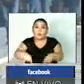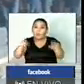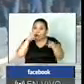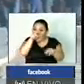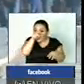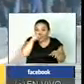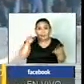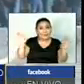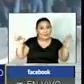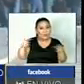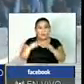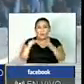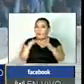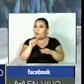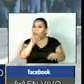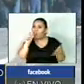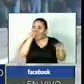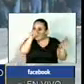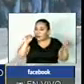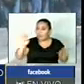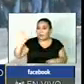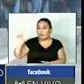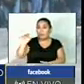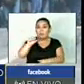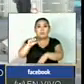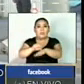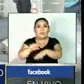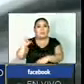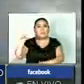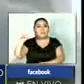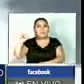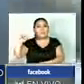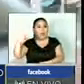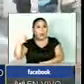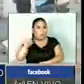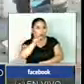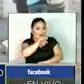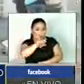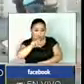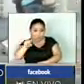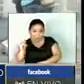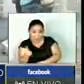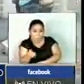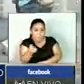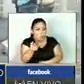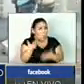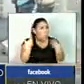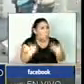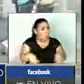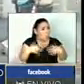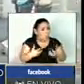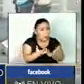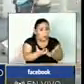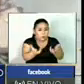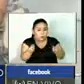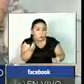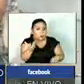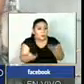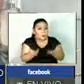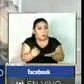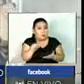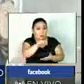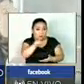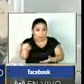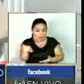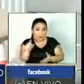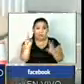Singapur estima que El Salvador podría alcanzar el pico más alto de casos la próxima semana. En eso